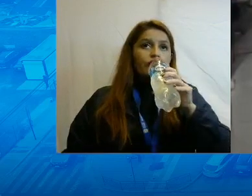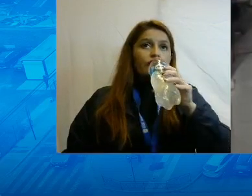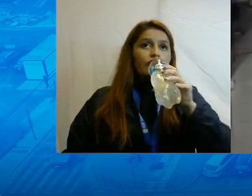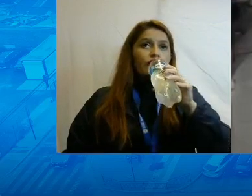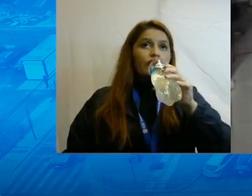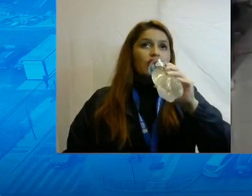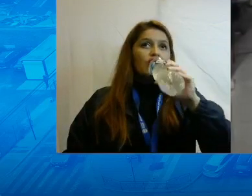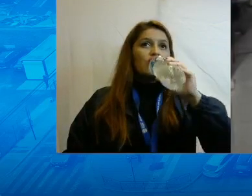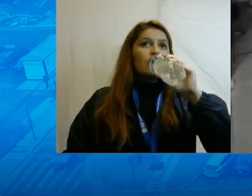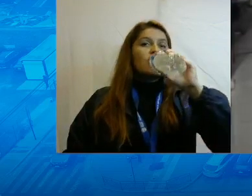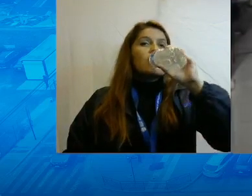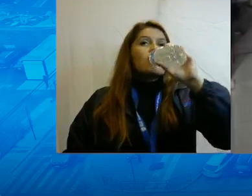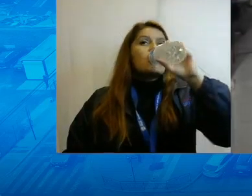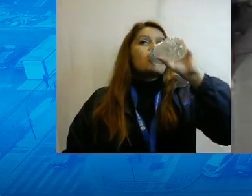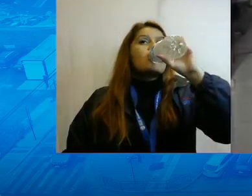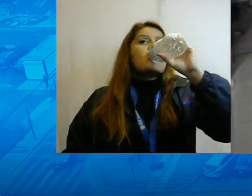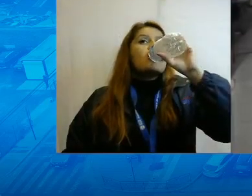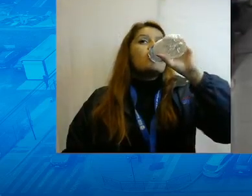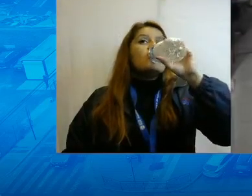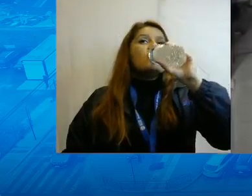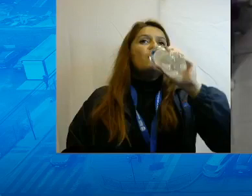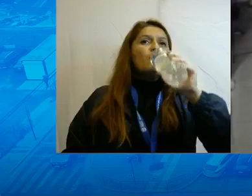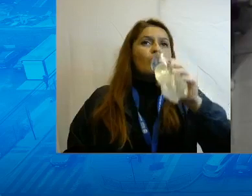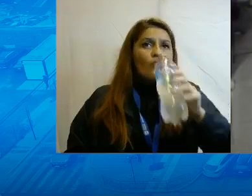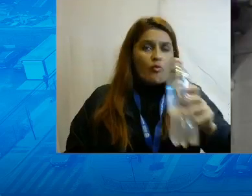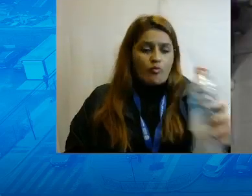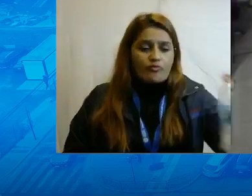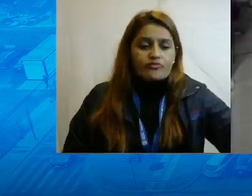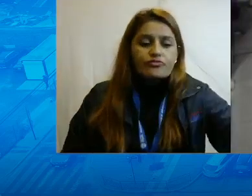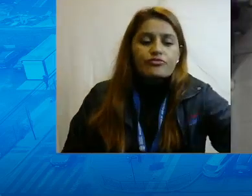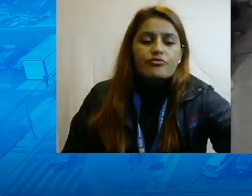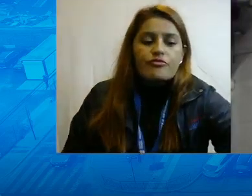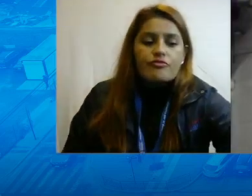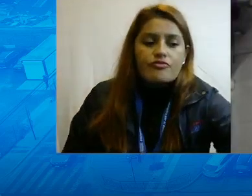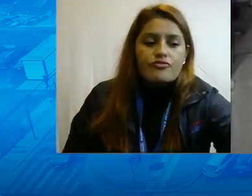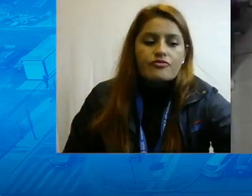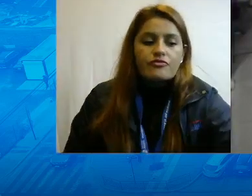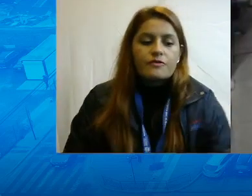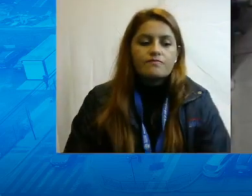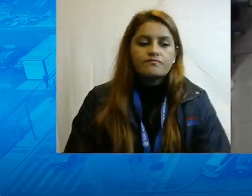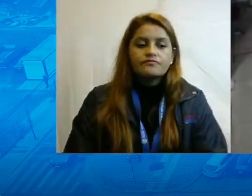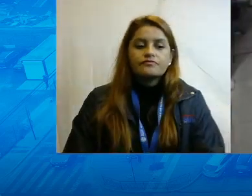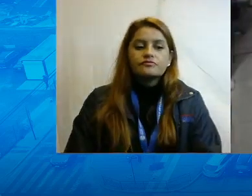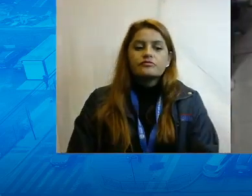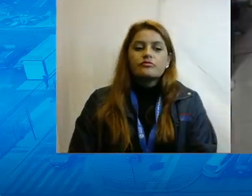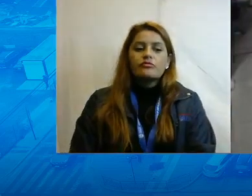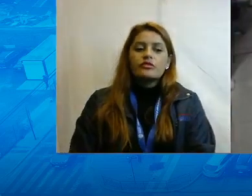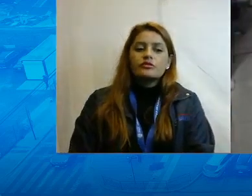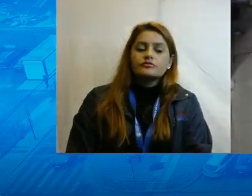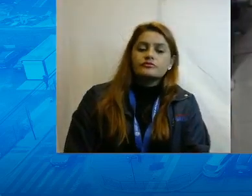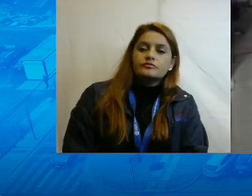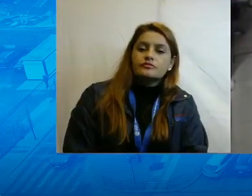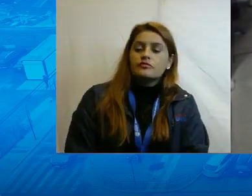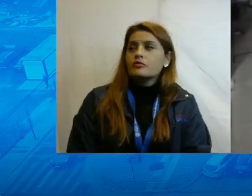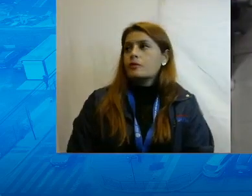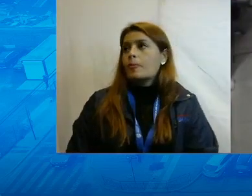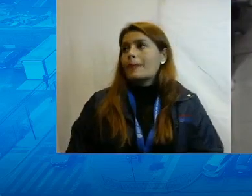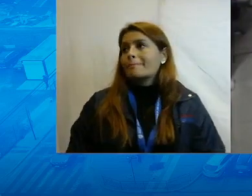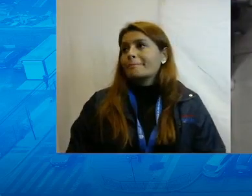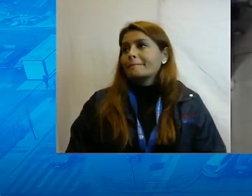también. Si una persona pide una hora hoy día, ¿con cuánto, a los cuántos días la atienden a la persona? Eso también